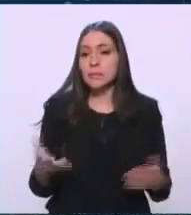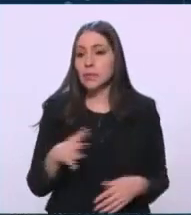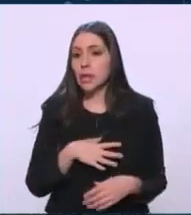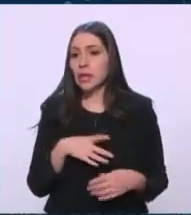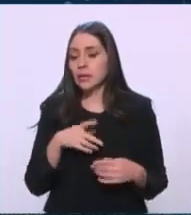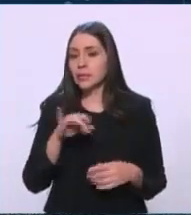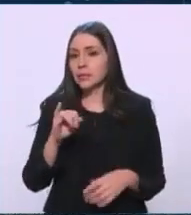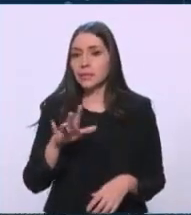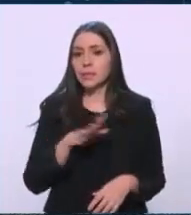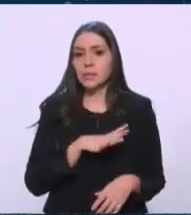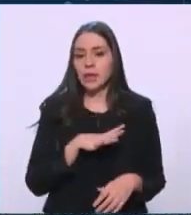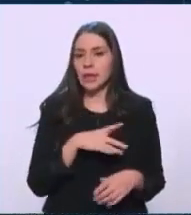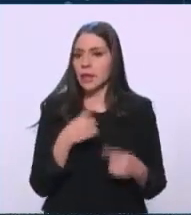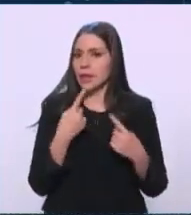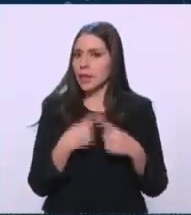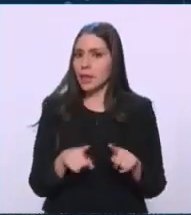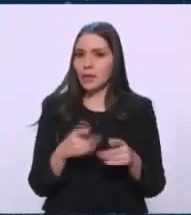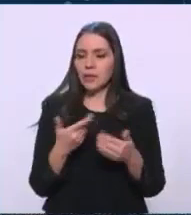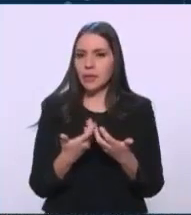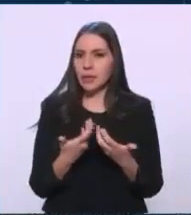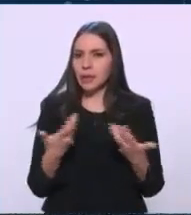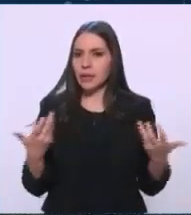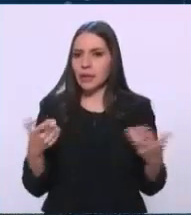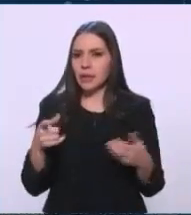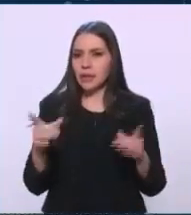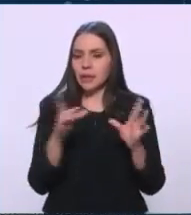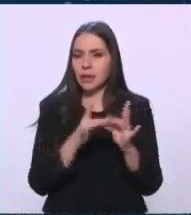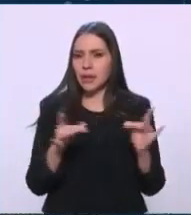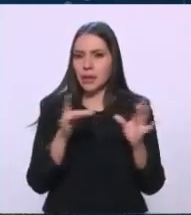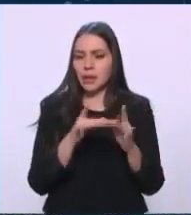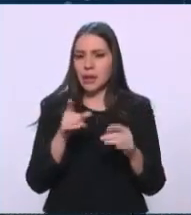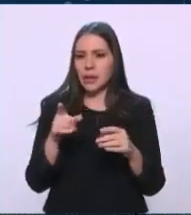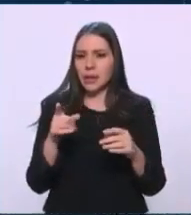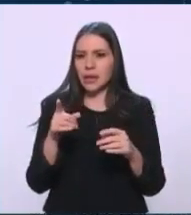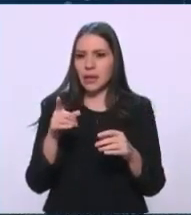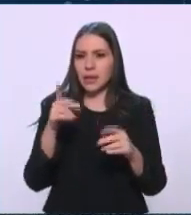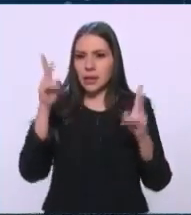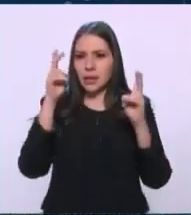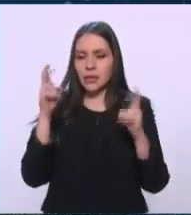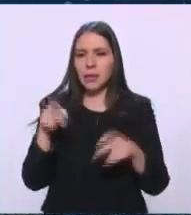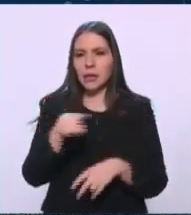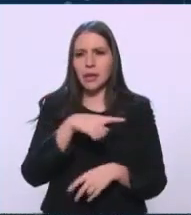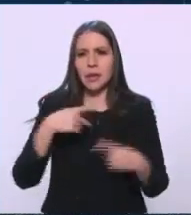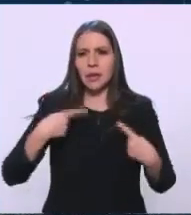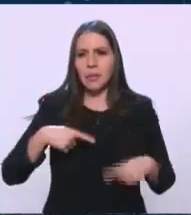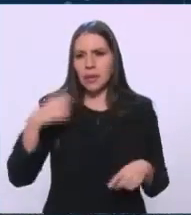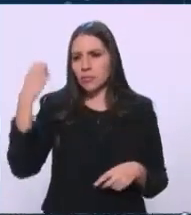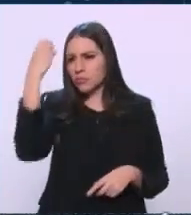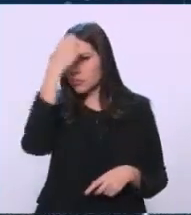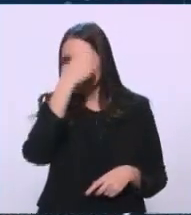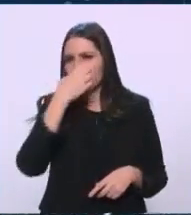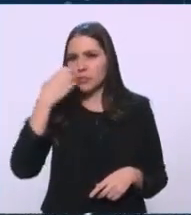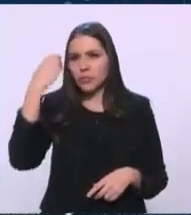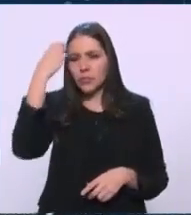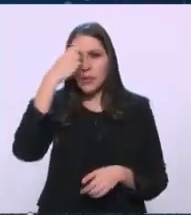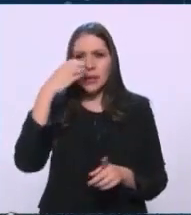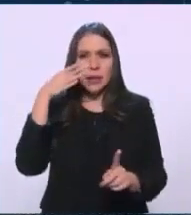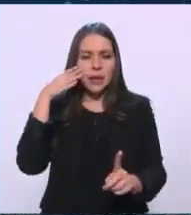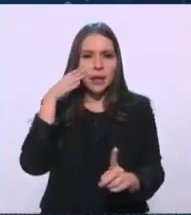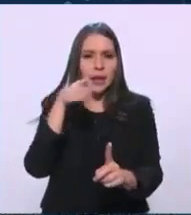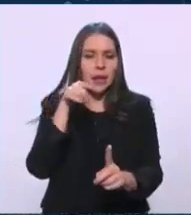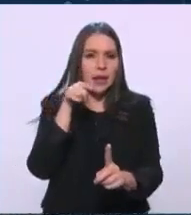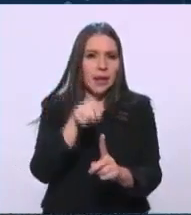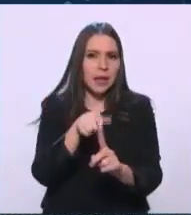que tú, los indicadores que tú pusiste. Yo creo que la gente está evaluando al presidente y no a